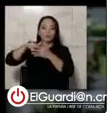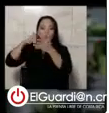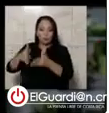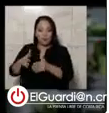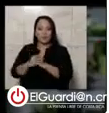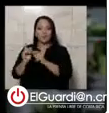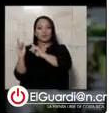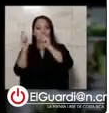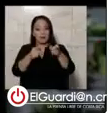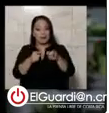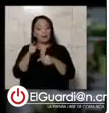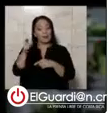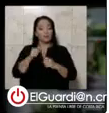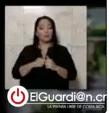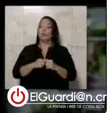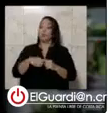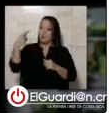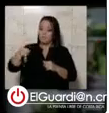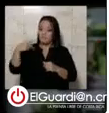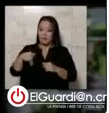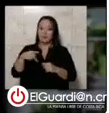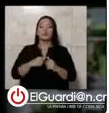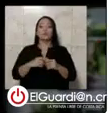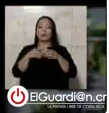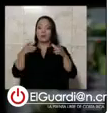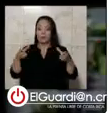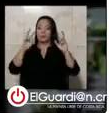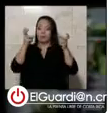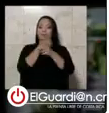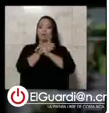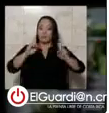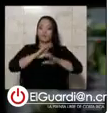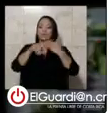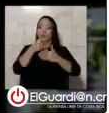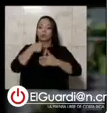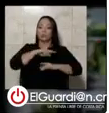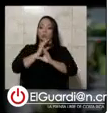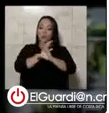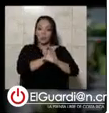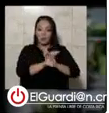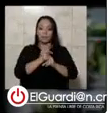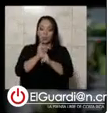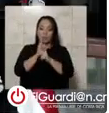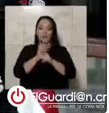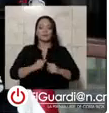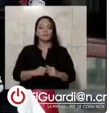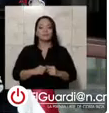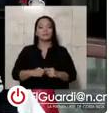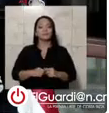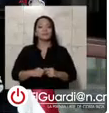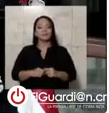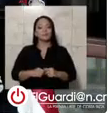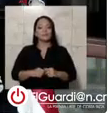pues sí nos parece representa riesgos importantes a esa democracia que todos queremos cuidar y proteger. Pero solo para